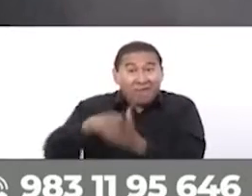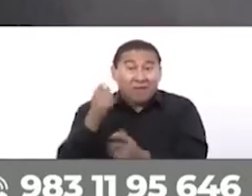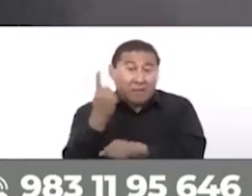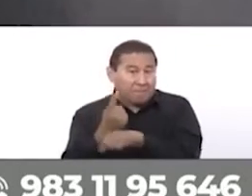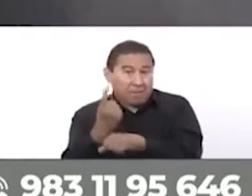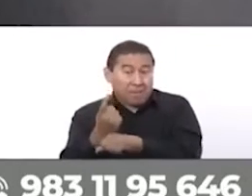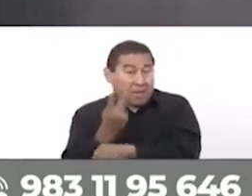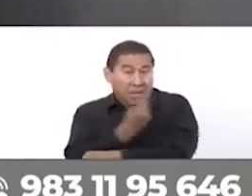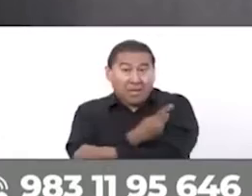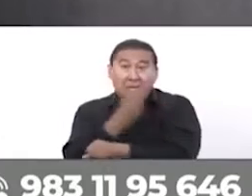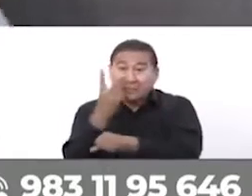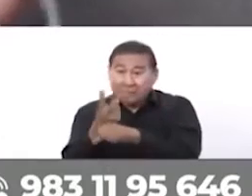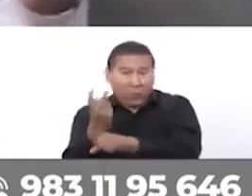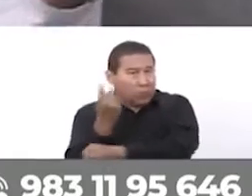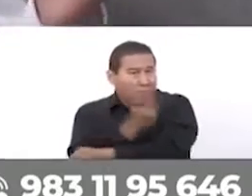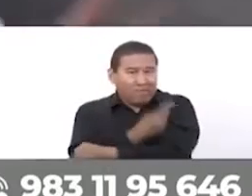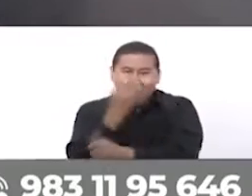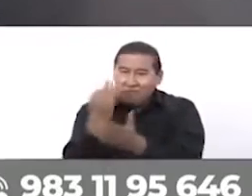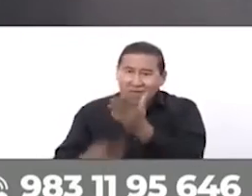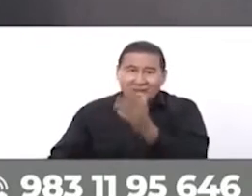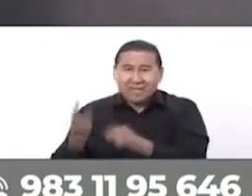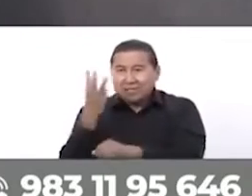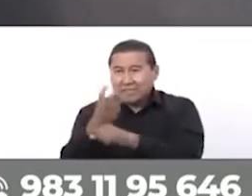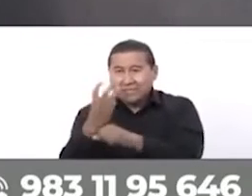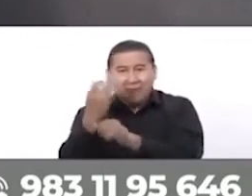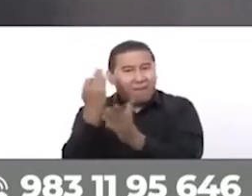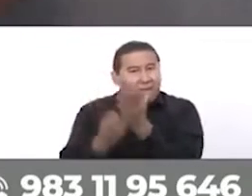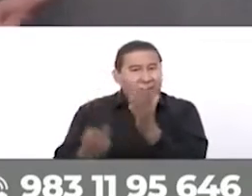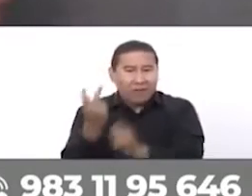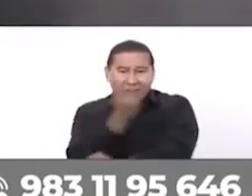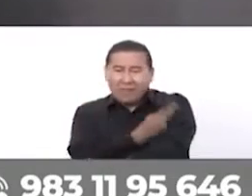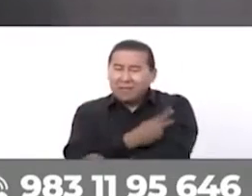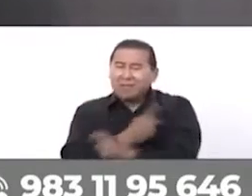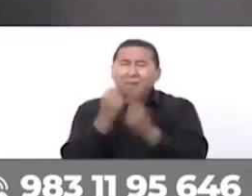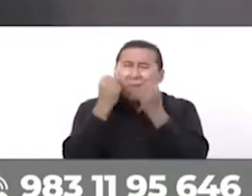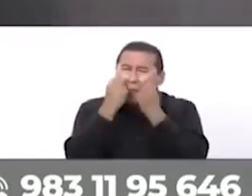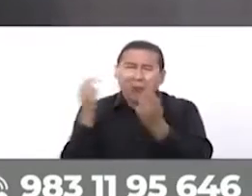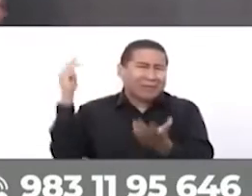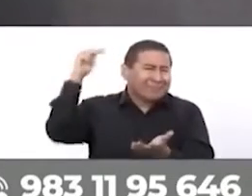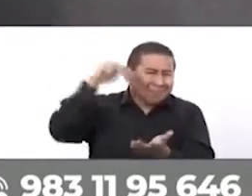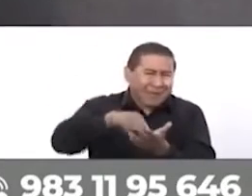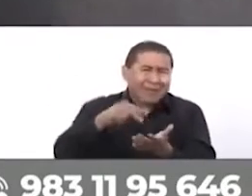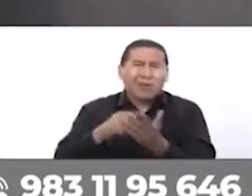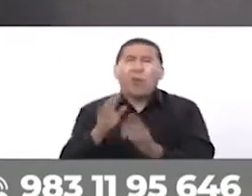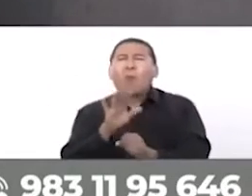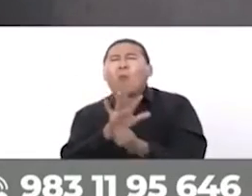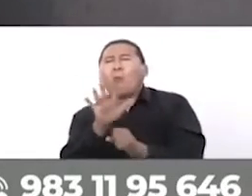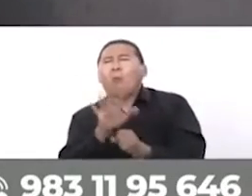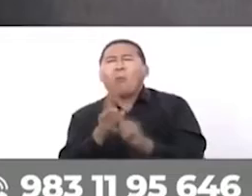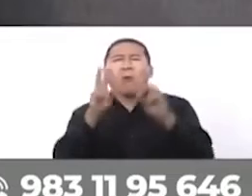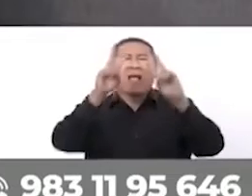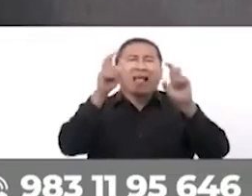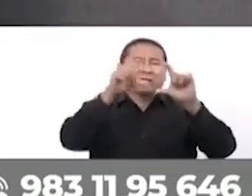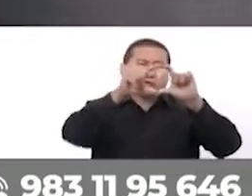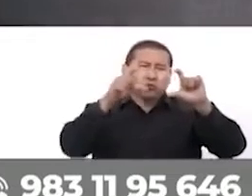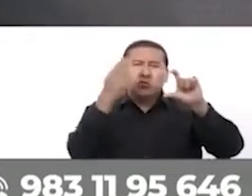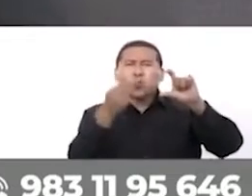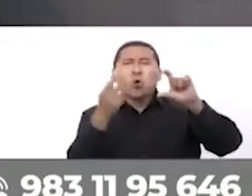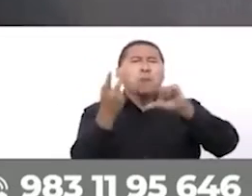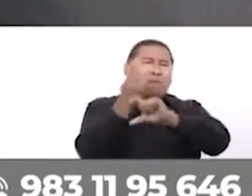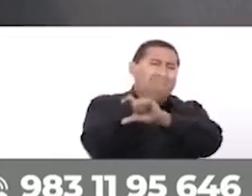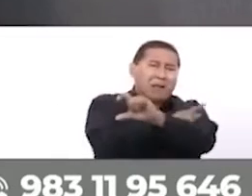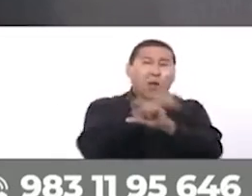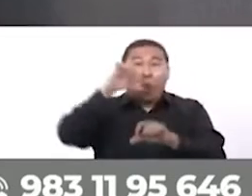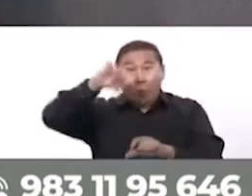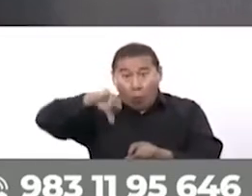de la segunda o de la tercera dosis no importa cuál haya sido la marca que se hayan aplicado hoy